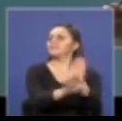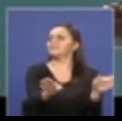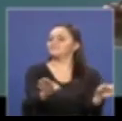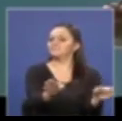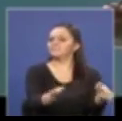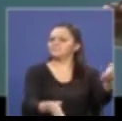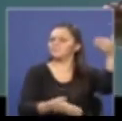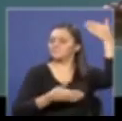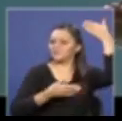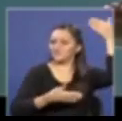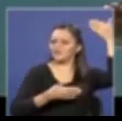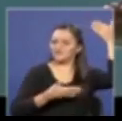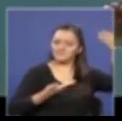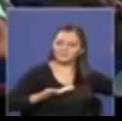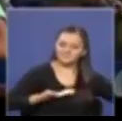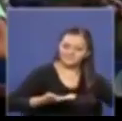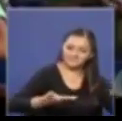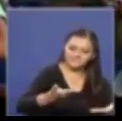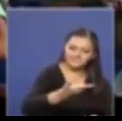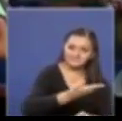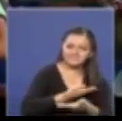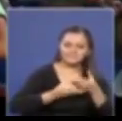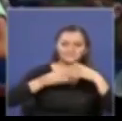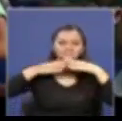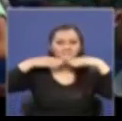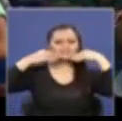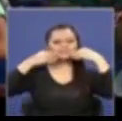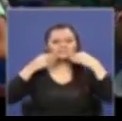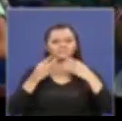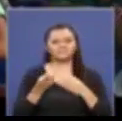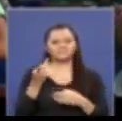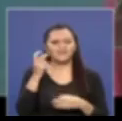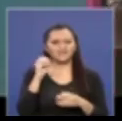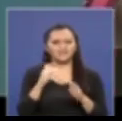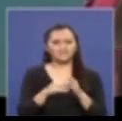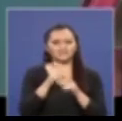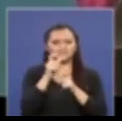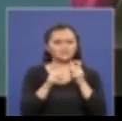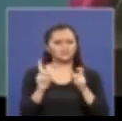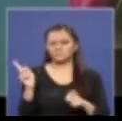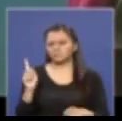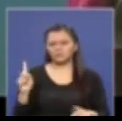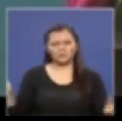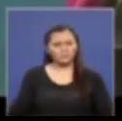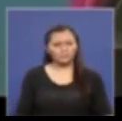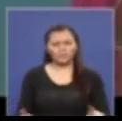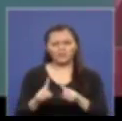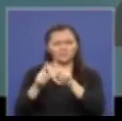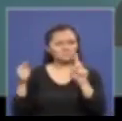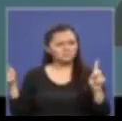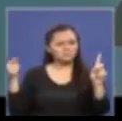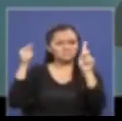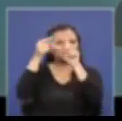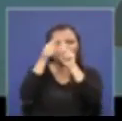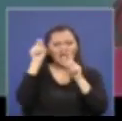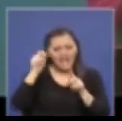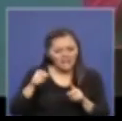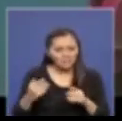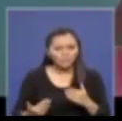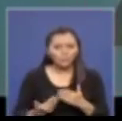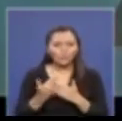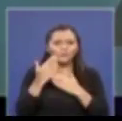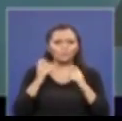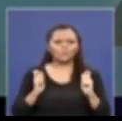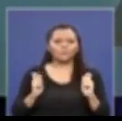manifestación políticamente correcta de 20.000 parisinos. En París puede haber la nueva